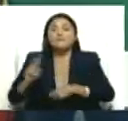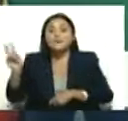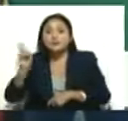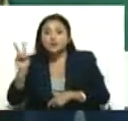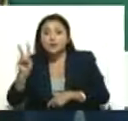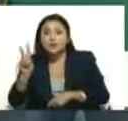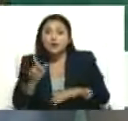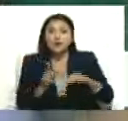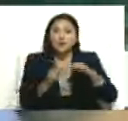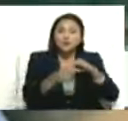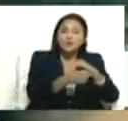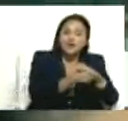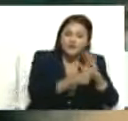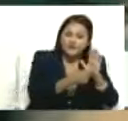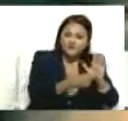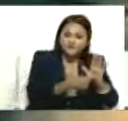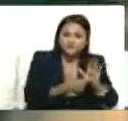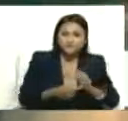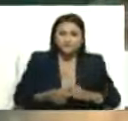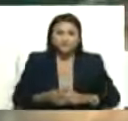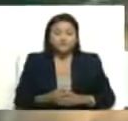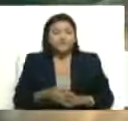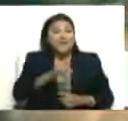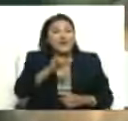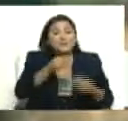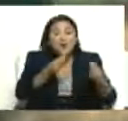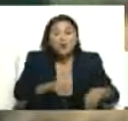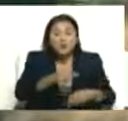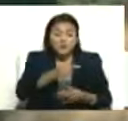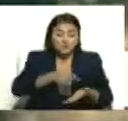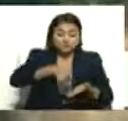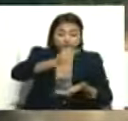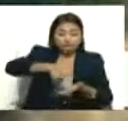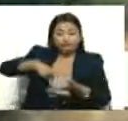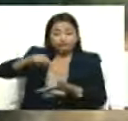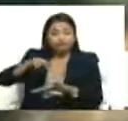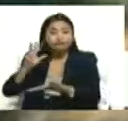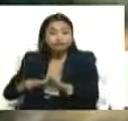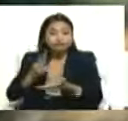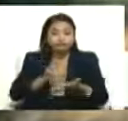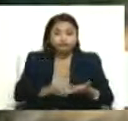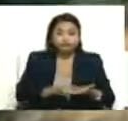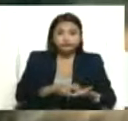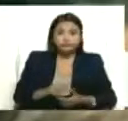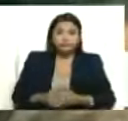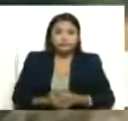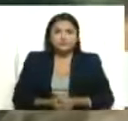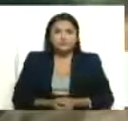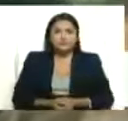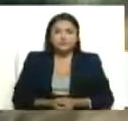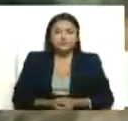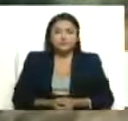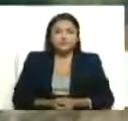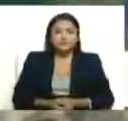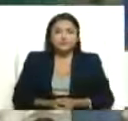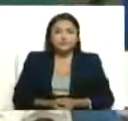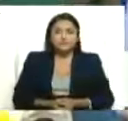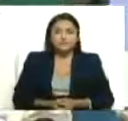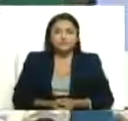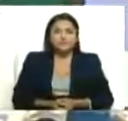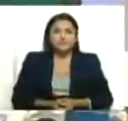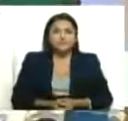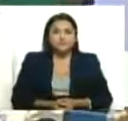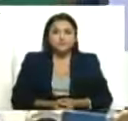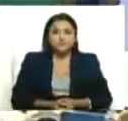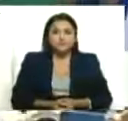que Guyana lo va a representar en el mismo acuerdo. Y entonces pasamos, es que es entre la República Bolivariana de